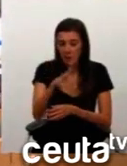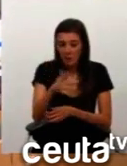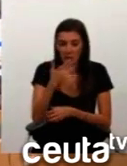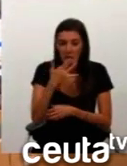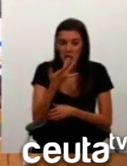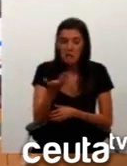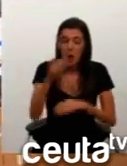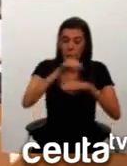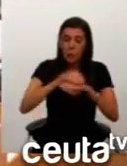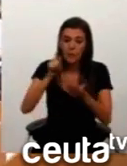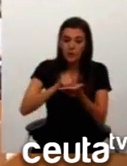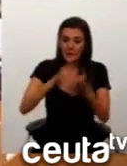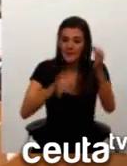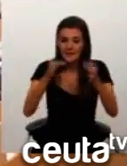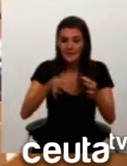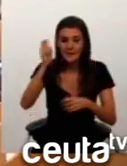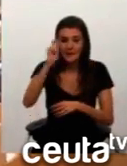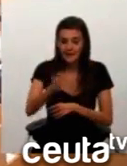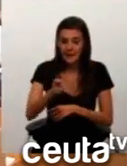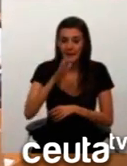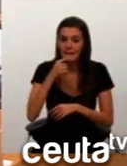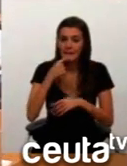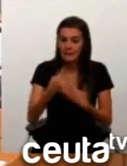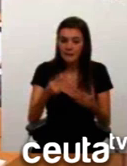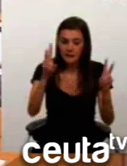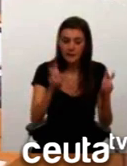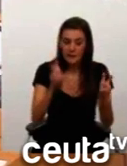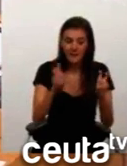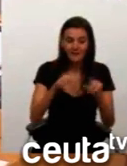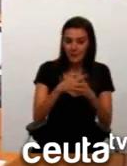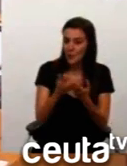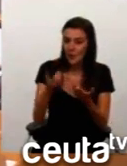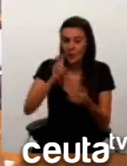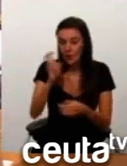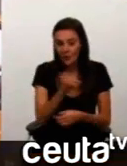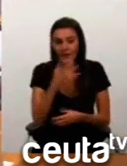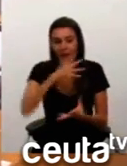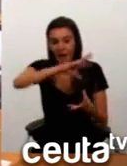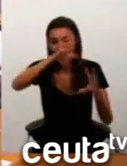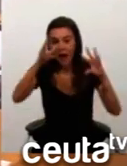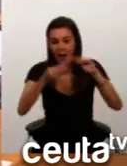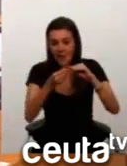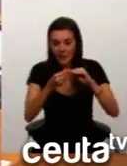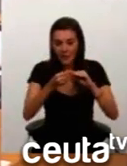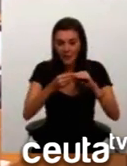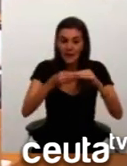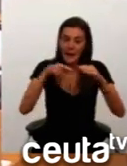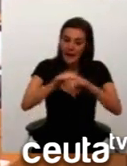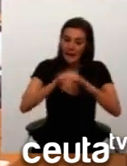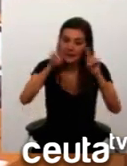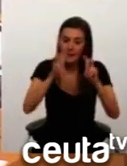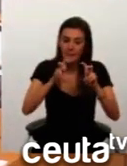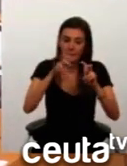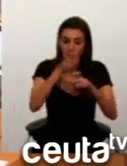pues hacer cumplir esa sentencia, como no puede ser de otra forma, y adaptar el régimen de todo el